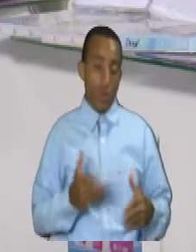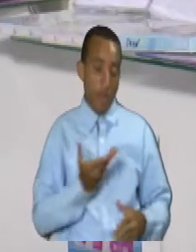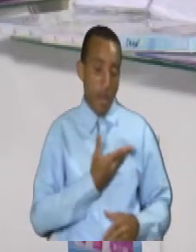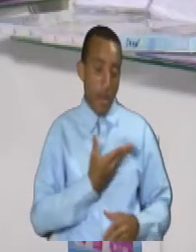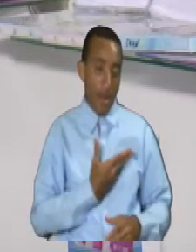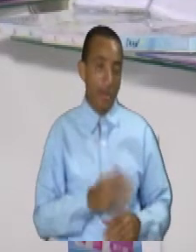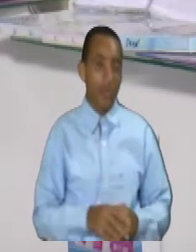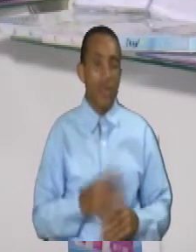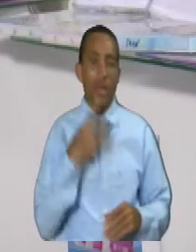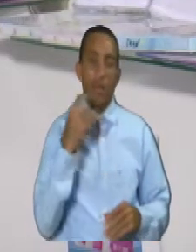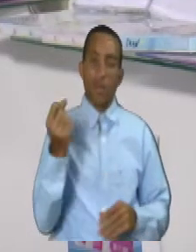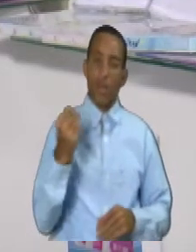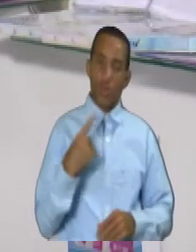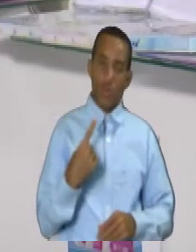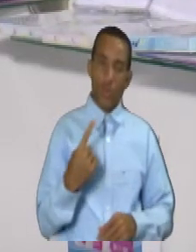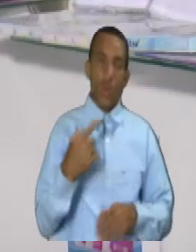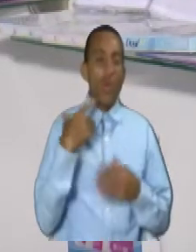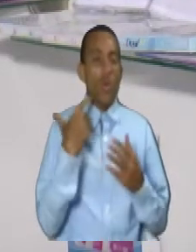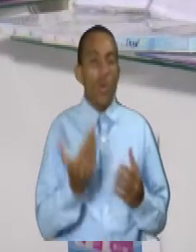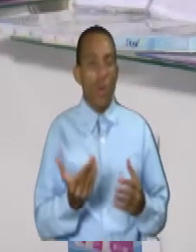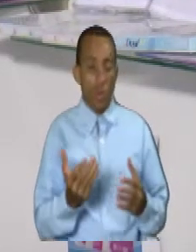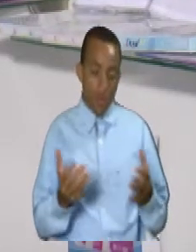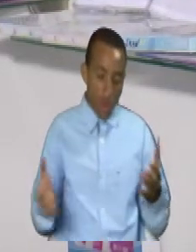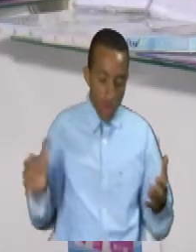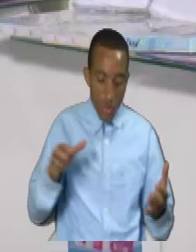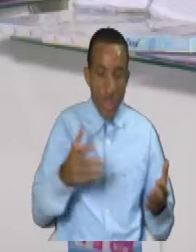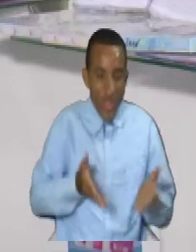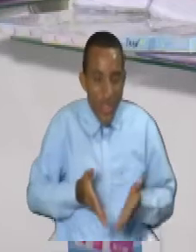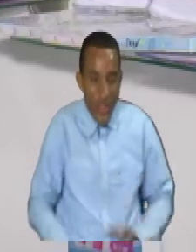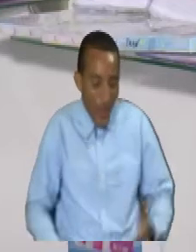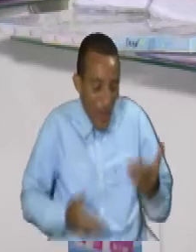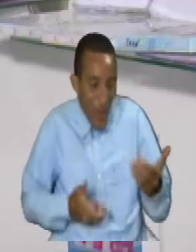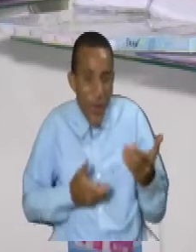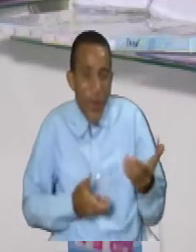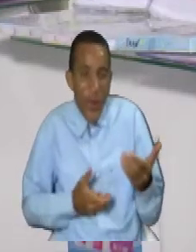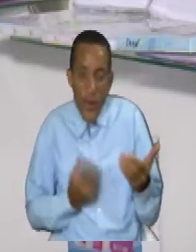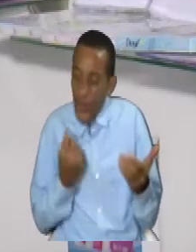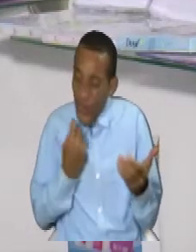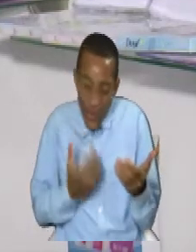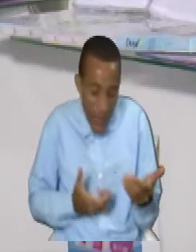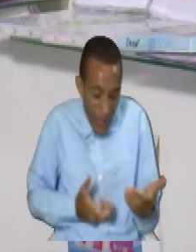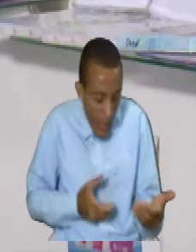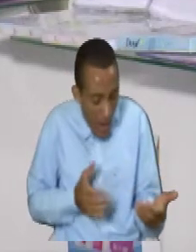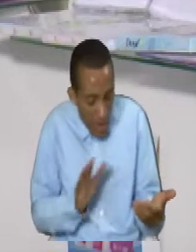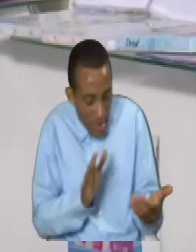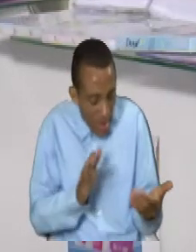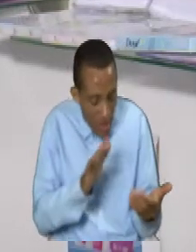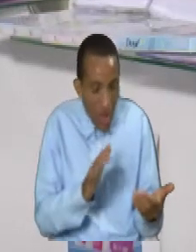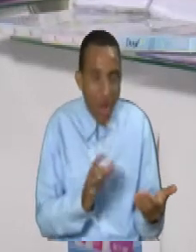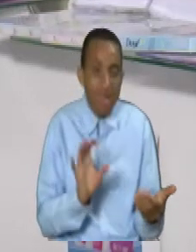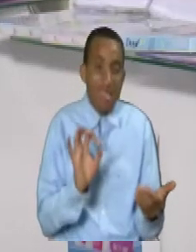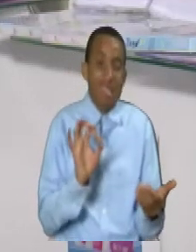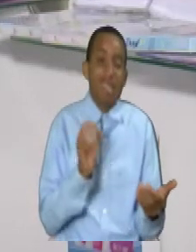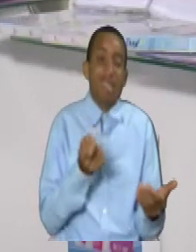televidentes. ¿Cómo debe ser el baño del recién nacido? Los recién nacidos son muy delicados, por lo tanto hay que